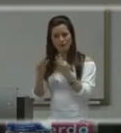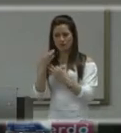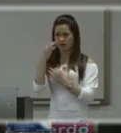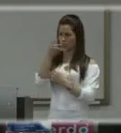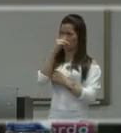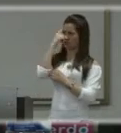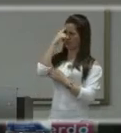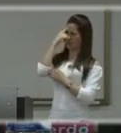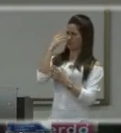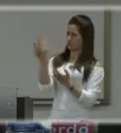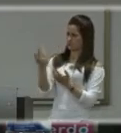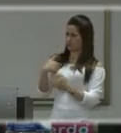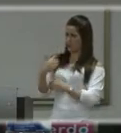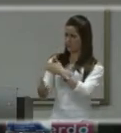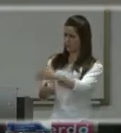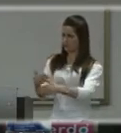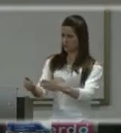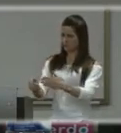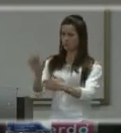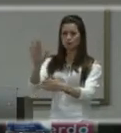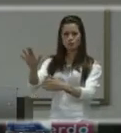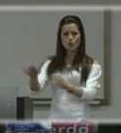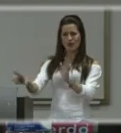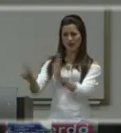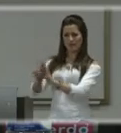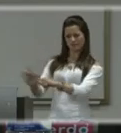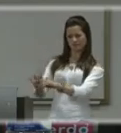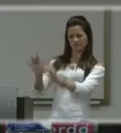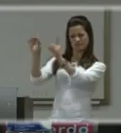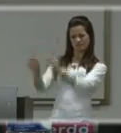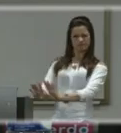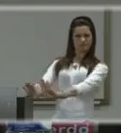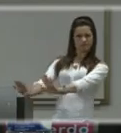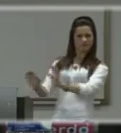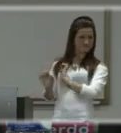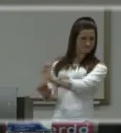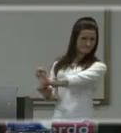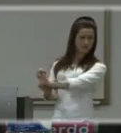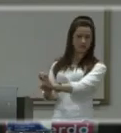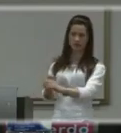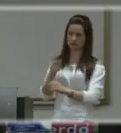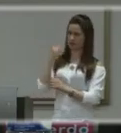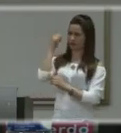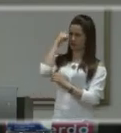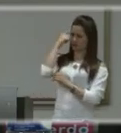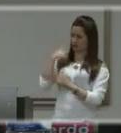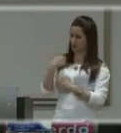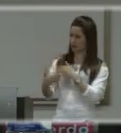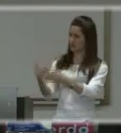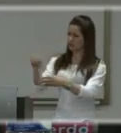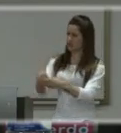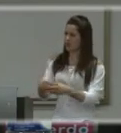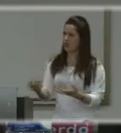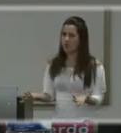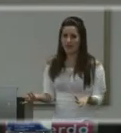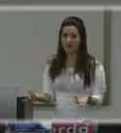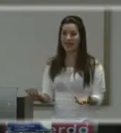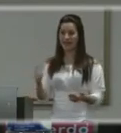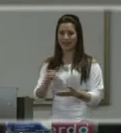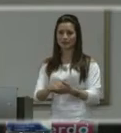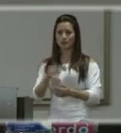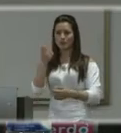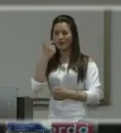de interdicción. Y la idea era lograr como plantar esta semilla crítica sobre